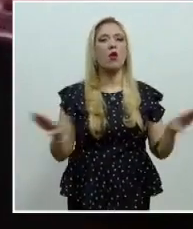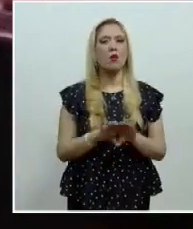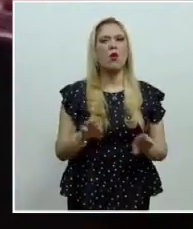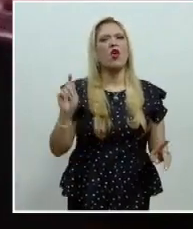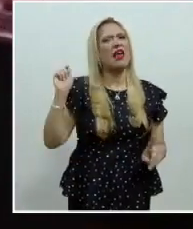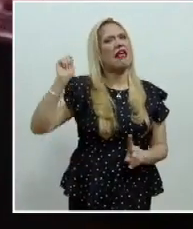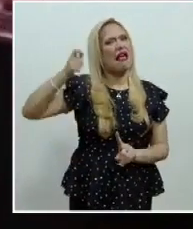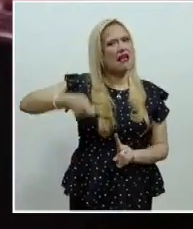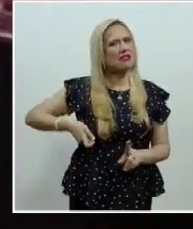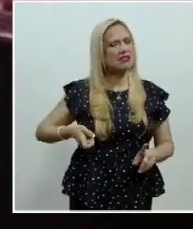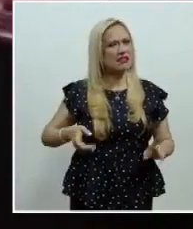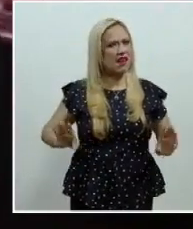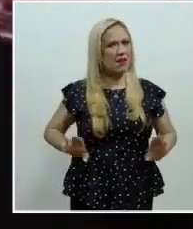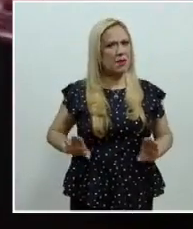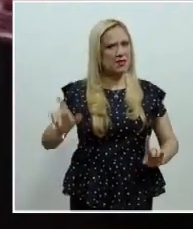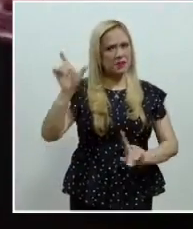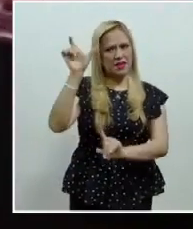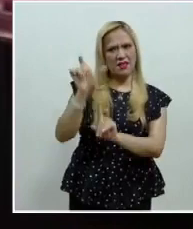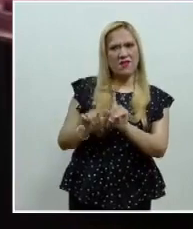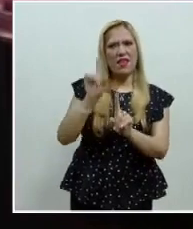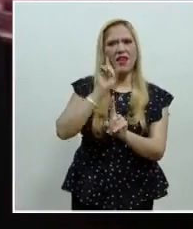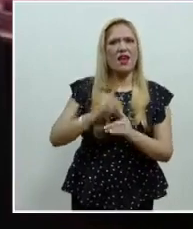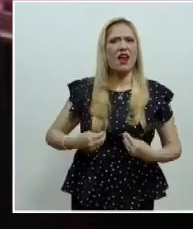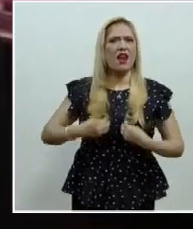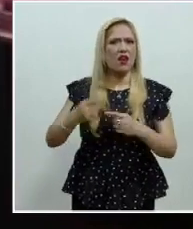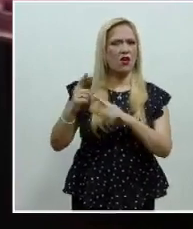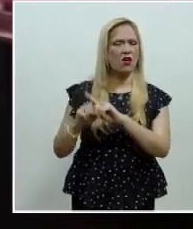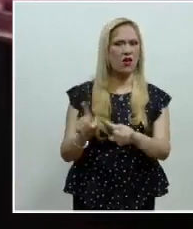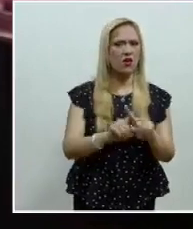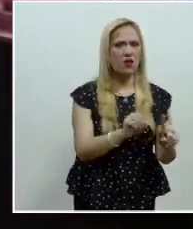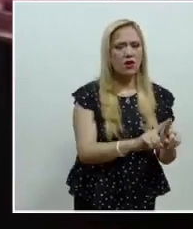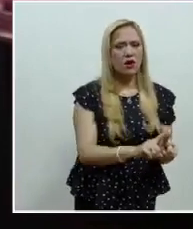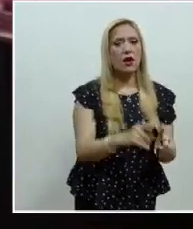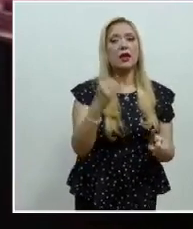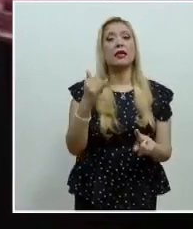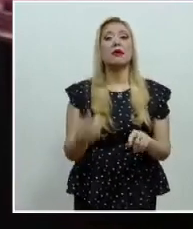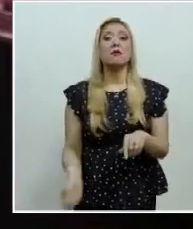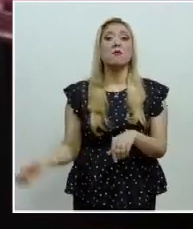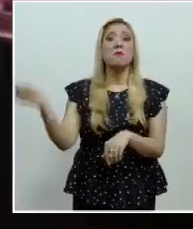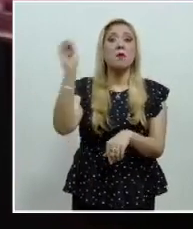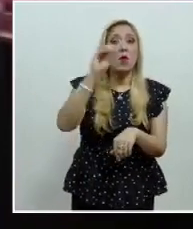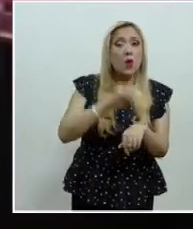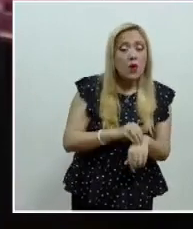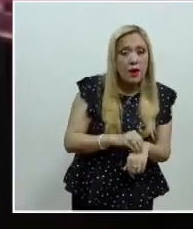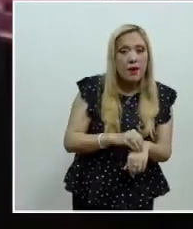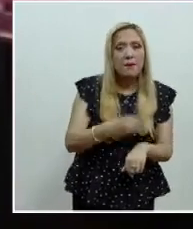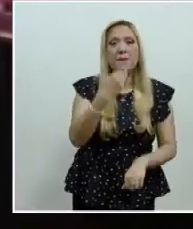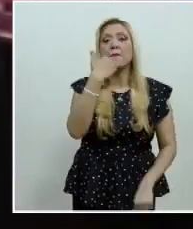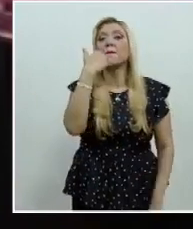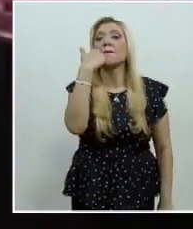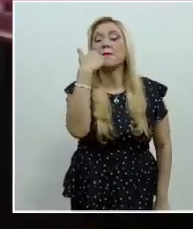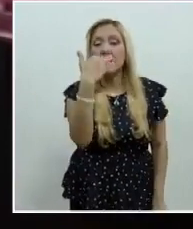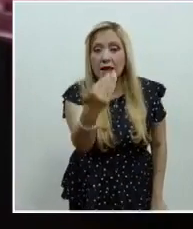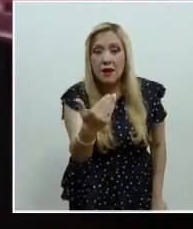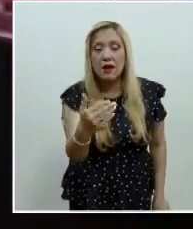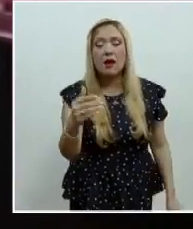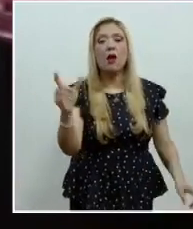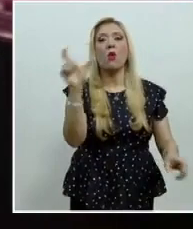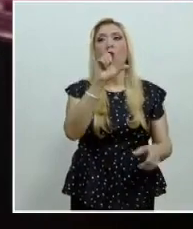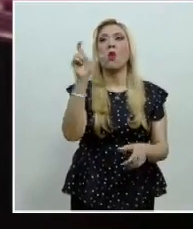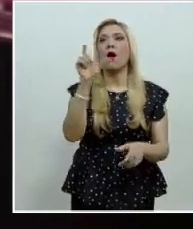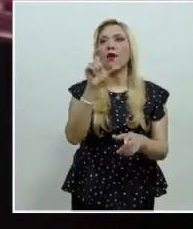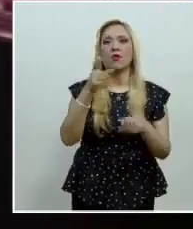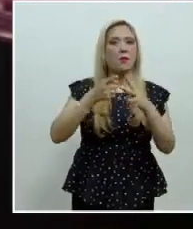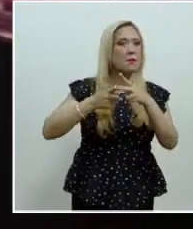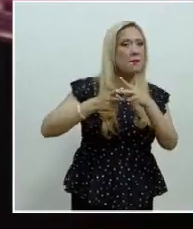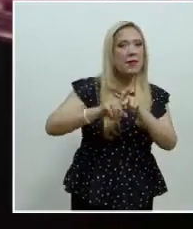esto de la perspectiva de género y sepan aplicar esa herramienta de manera correcta desde el que recibe